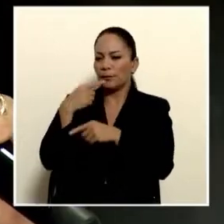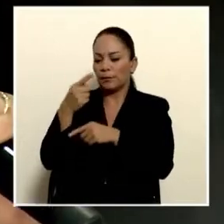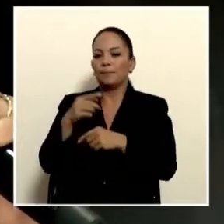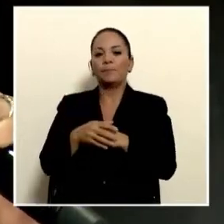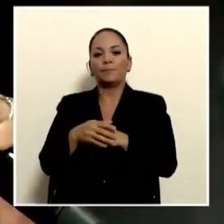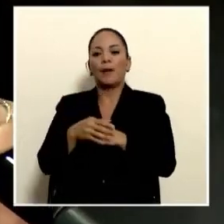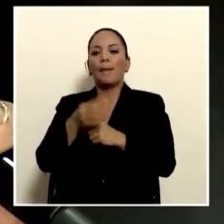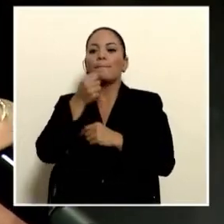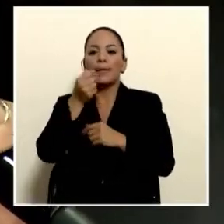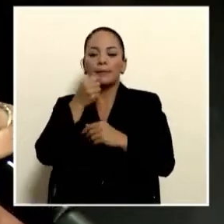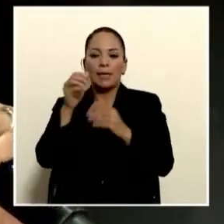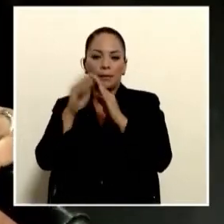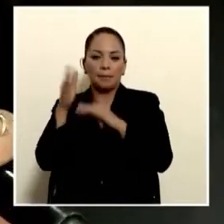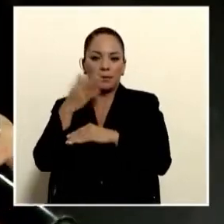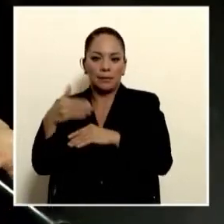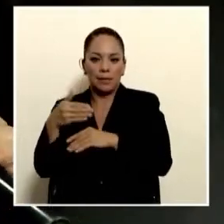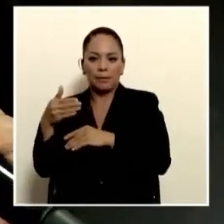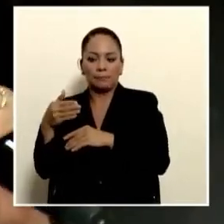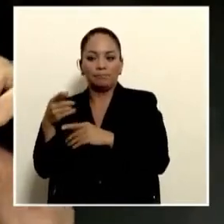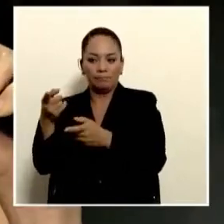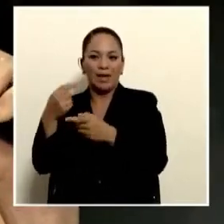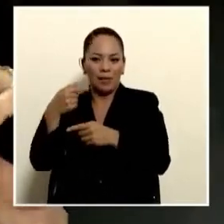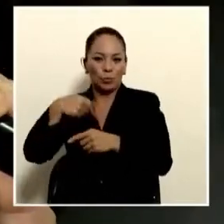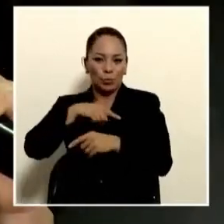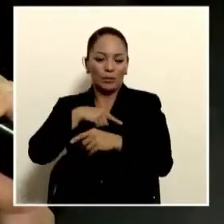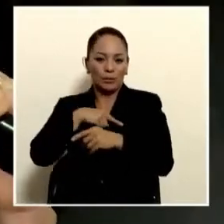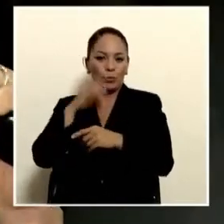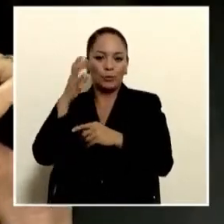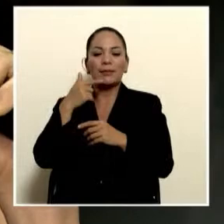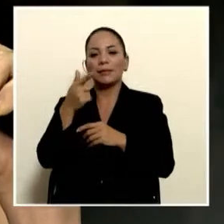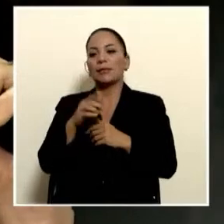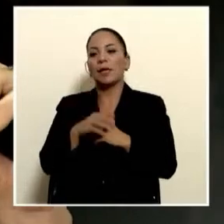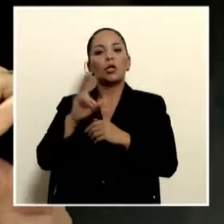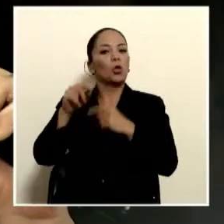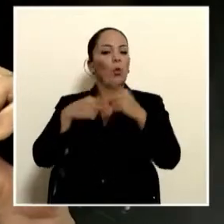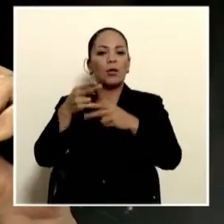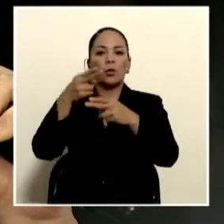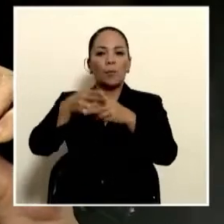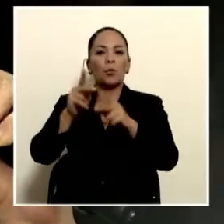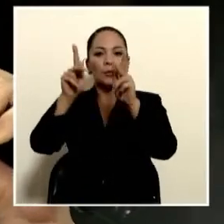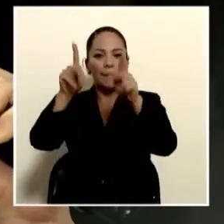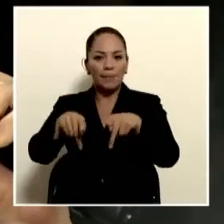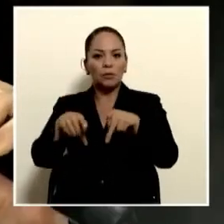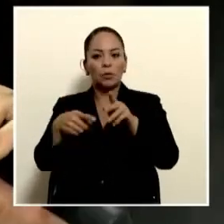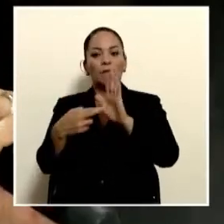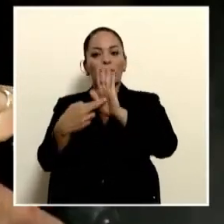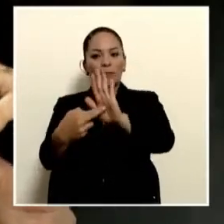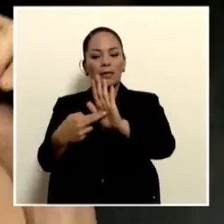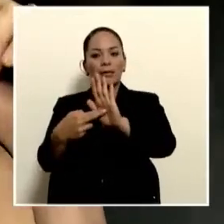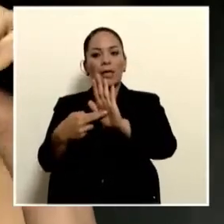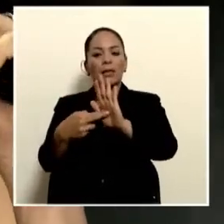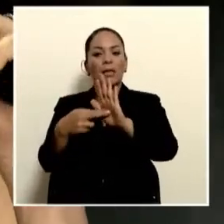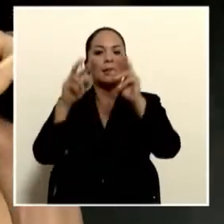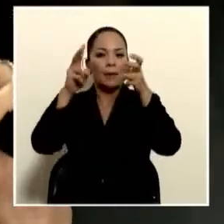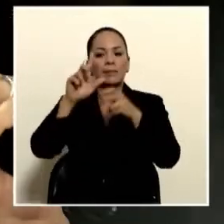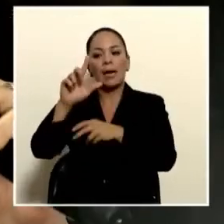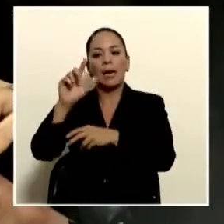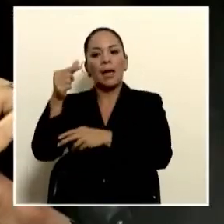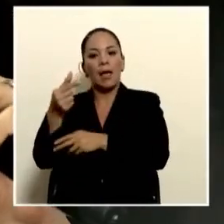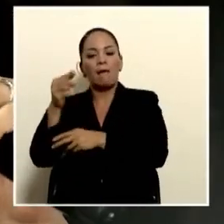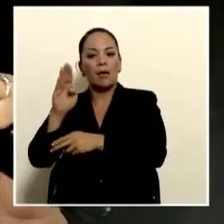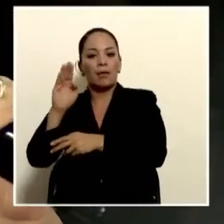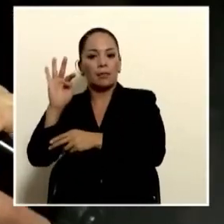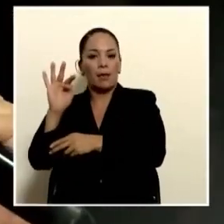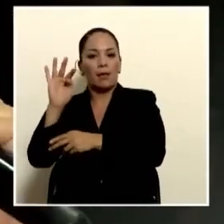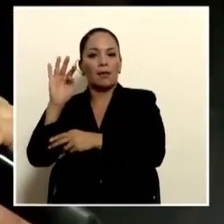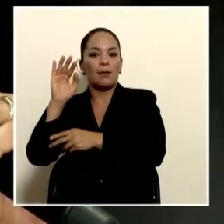Casa Presidencial a Interferencia, se dijo que no se nombrará un comisionado en asuntos LGBTIQ y que en su lugar se va a nombrar